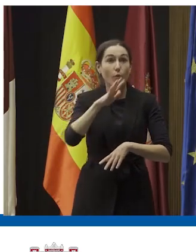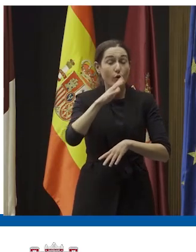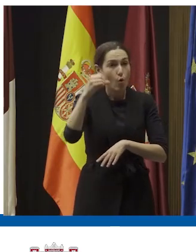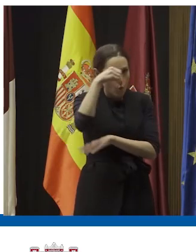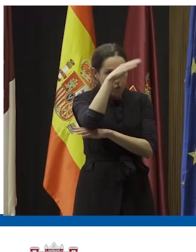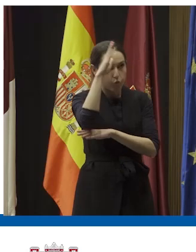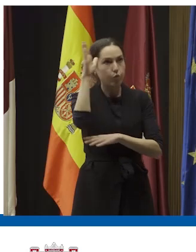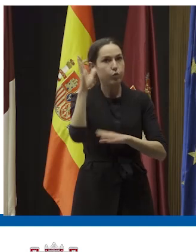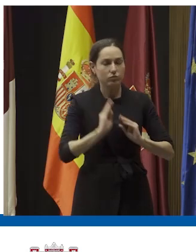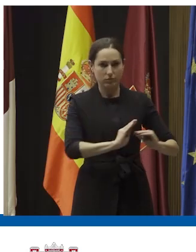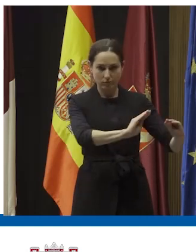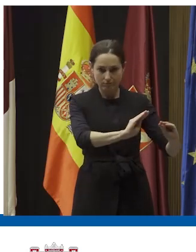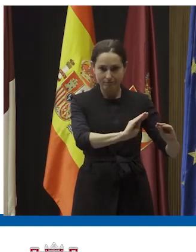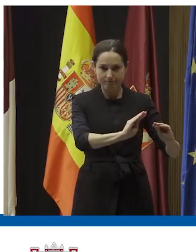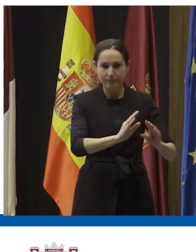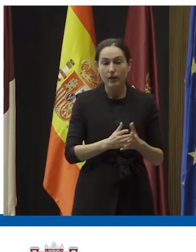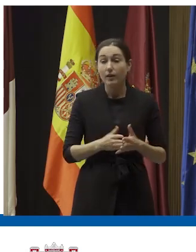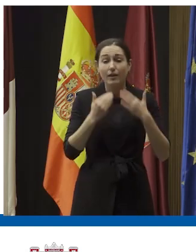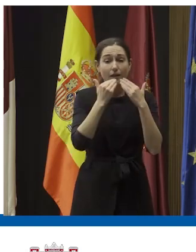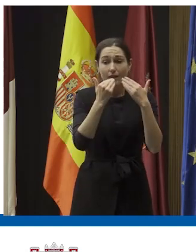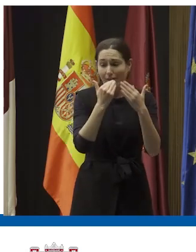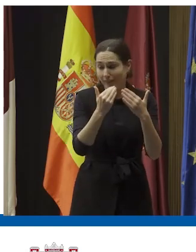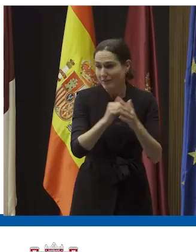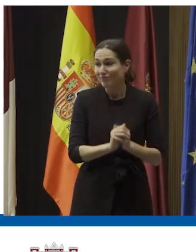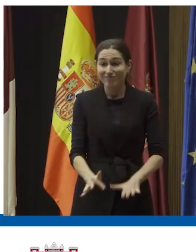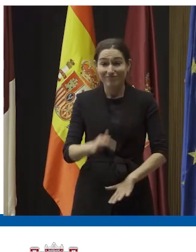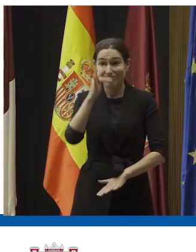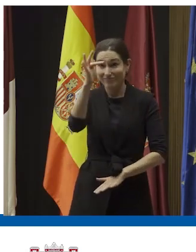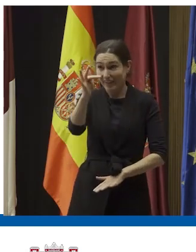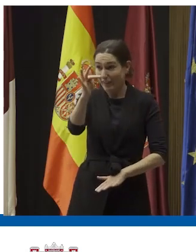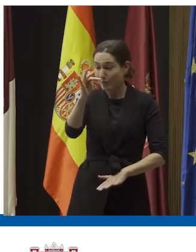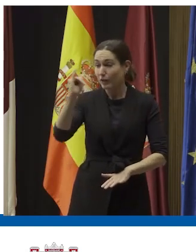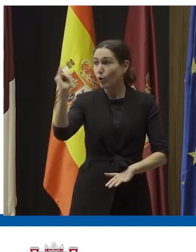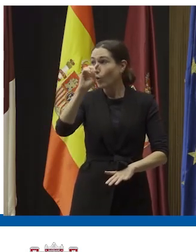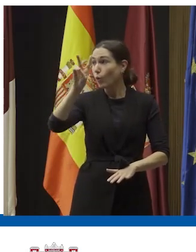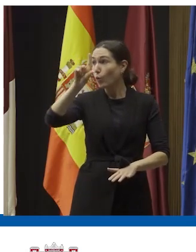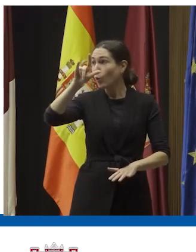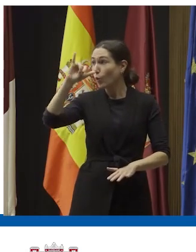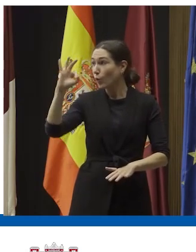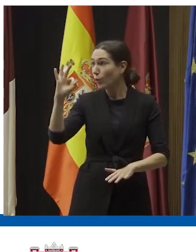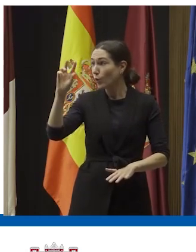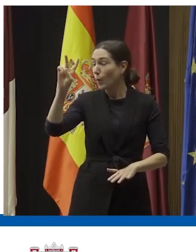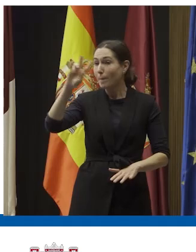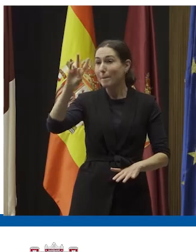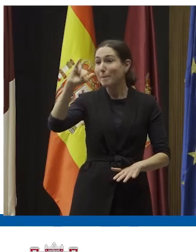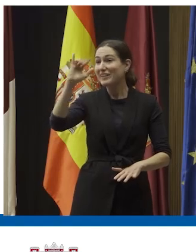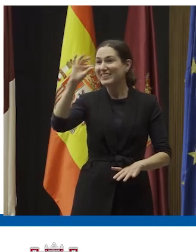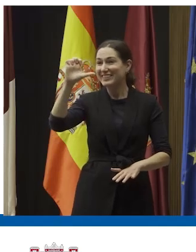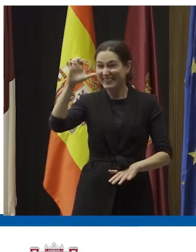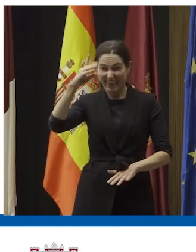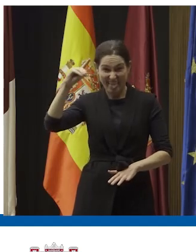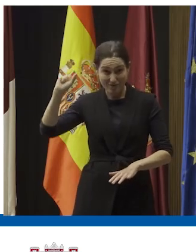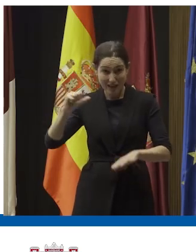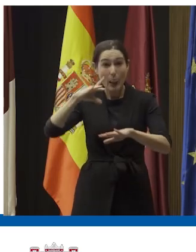sabiduría. Muchísimas gracias, como siempre. Además, con Julio Virseda, con el doctor en urología,